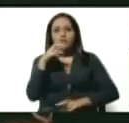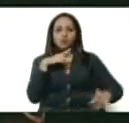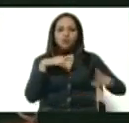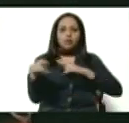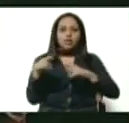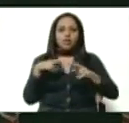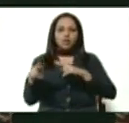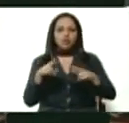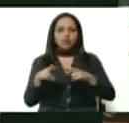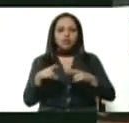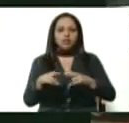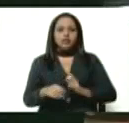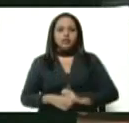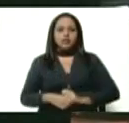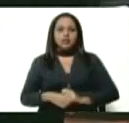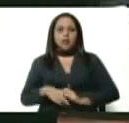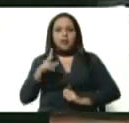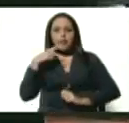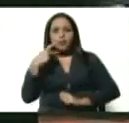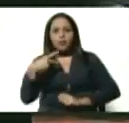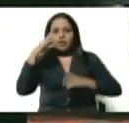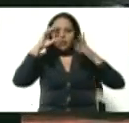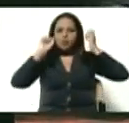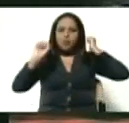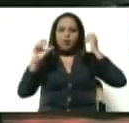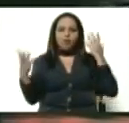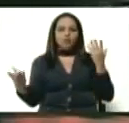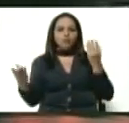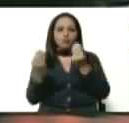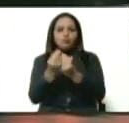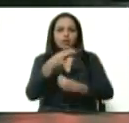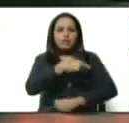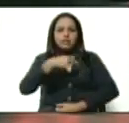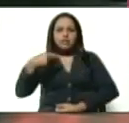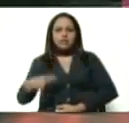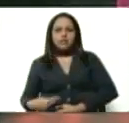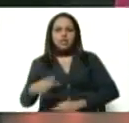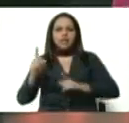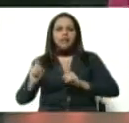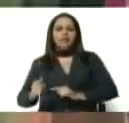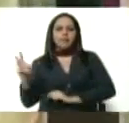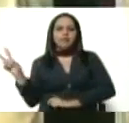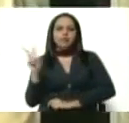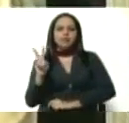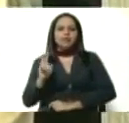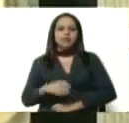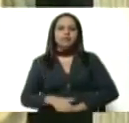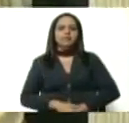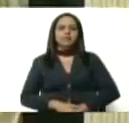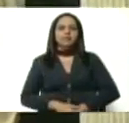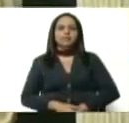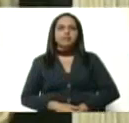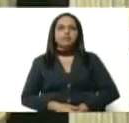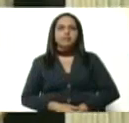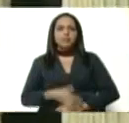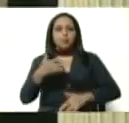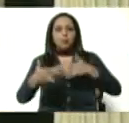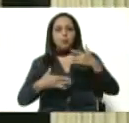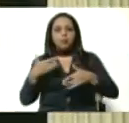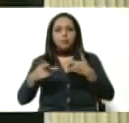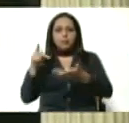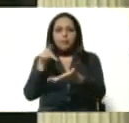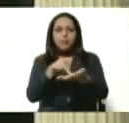las relaciones diplomáticas entre la República Popular China y la República Bolivariana de Venezuela. Por su amable atención y asistencia,